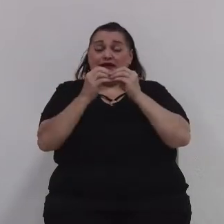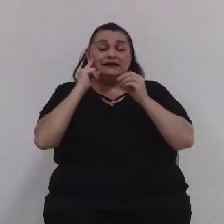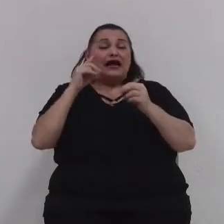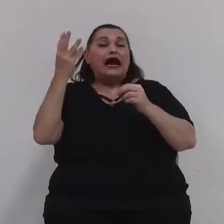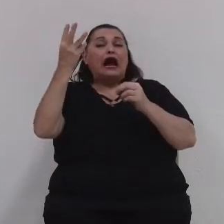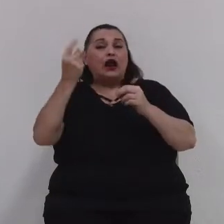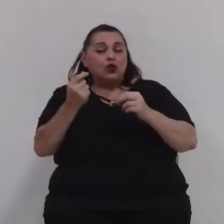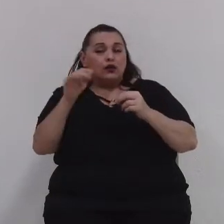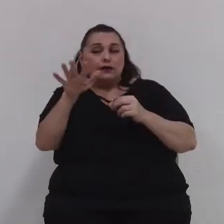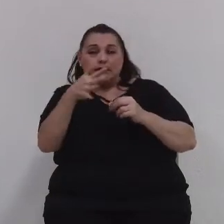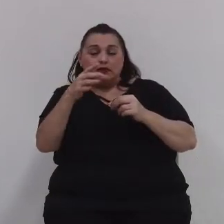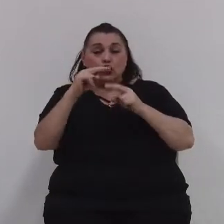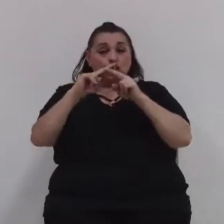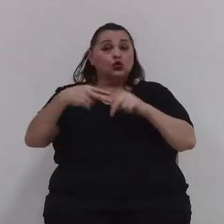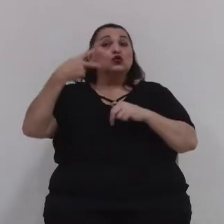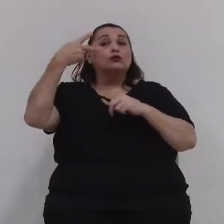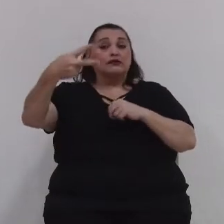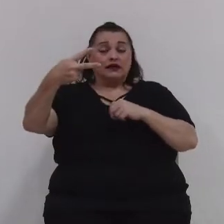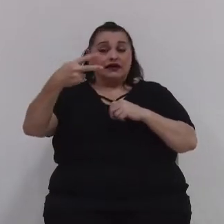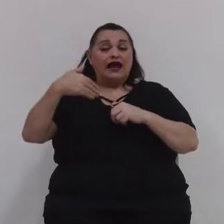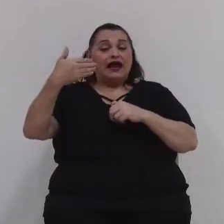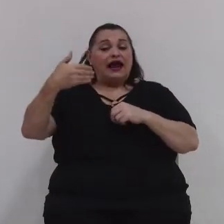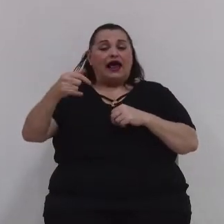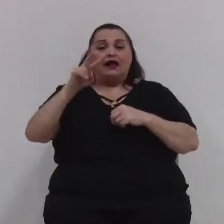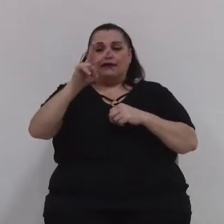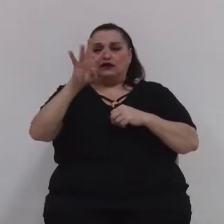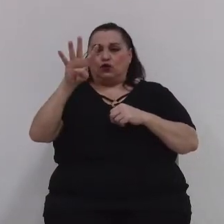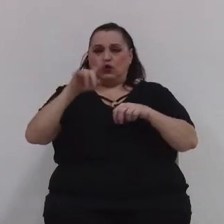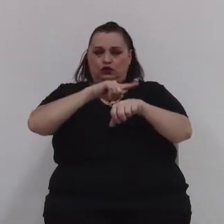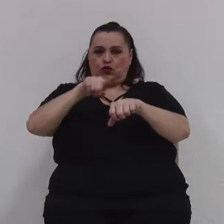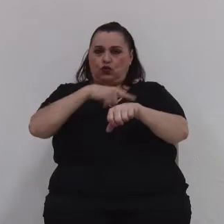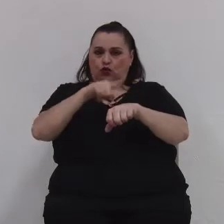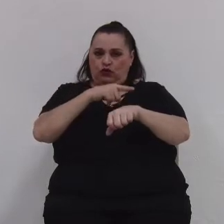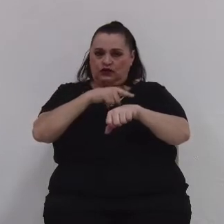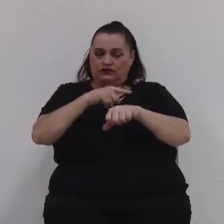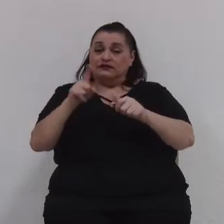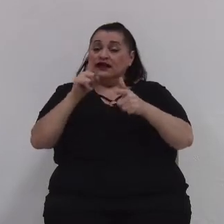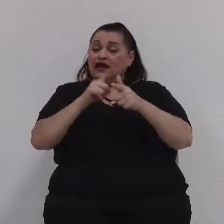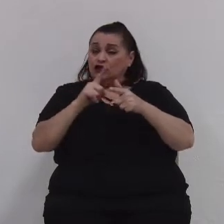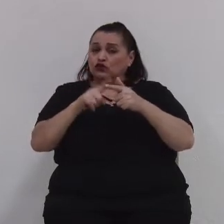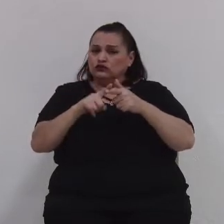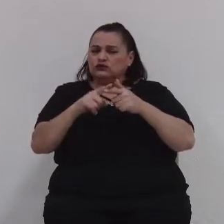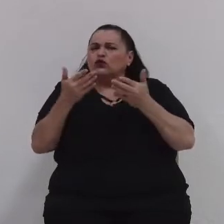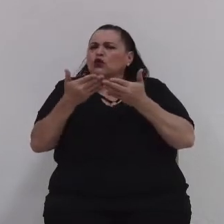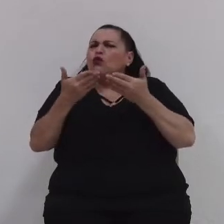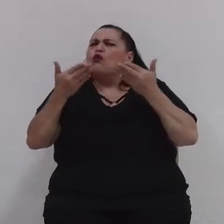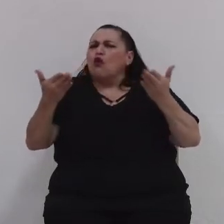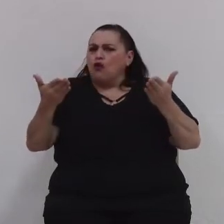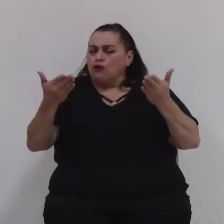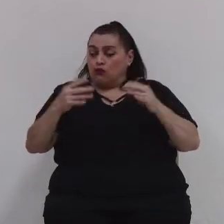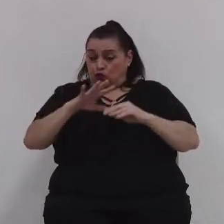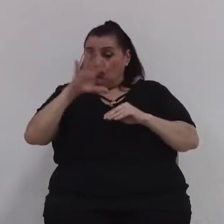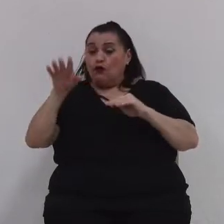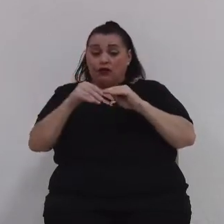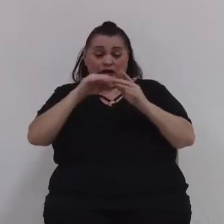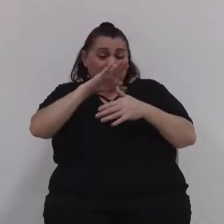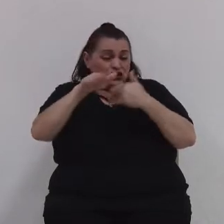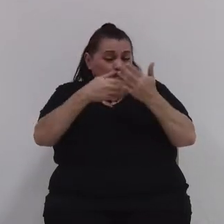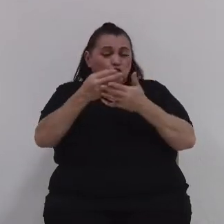se va a duplicar cada 24 horas. Entonces, ¿cómo además de toda